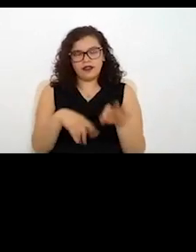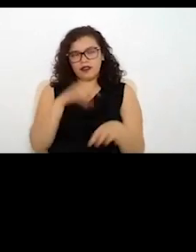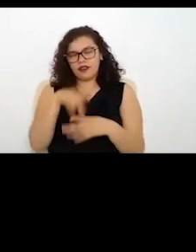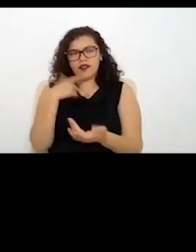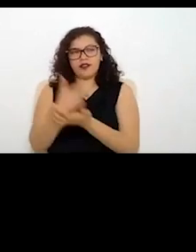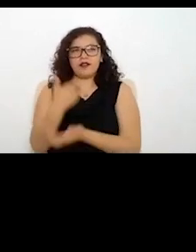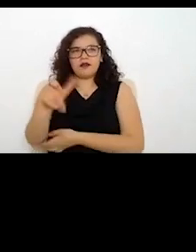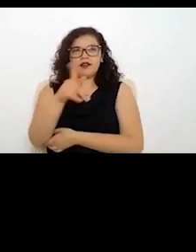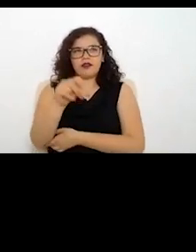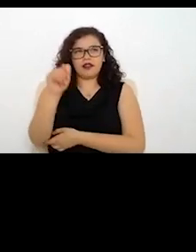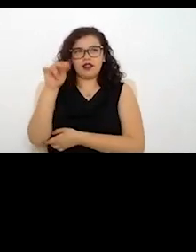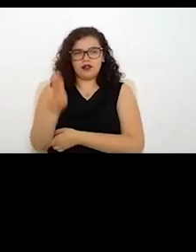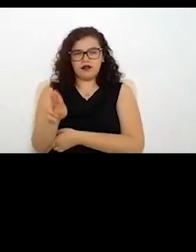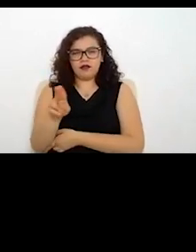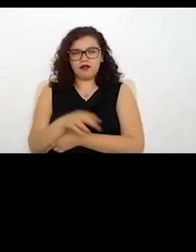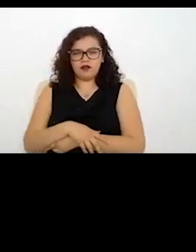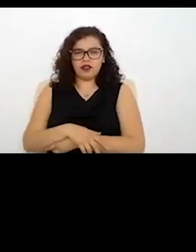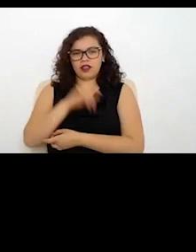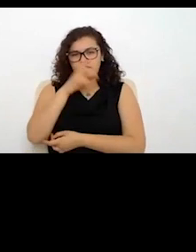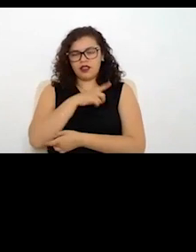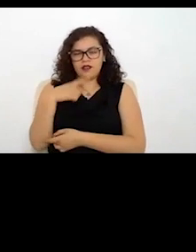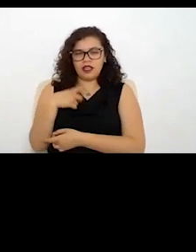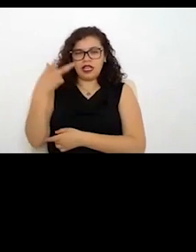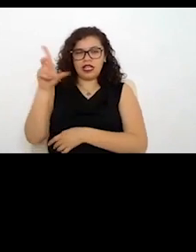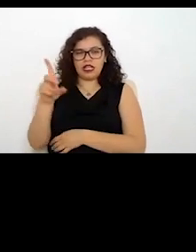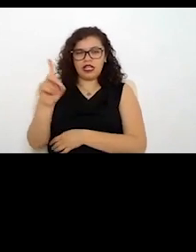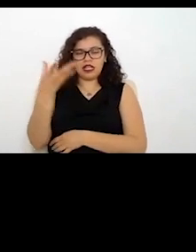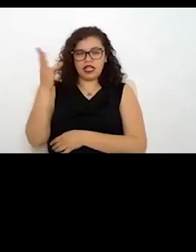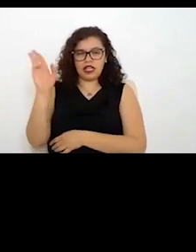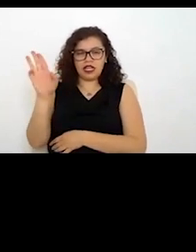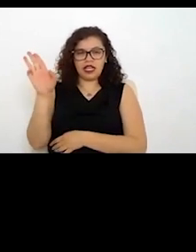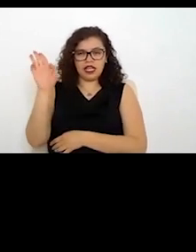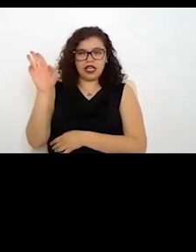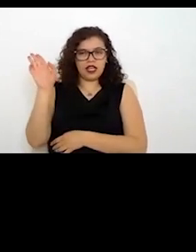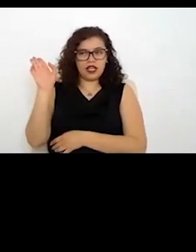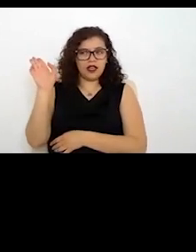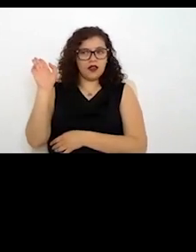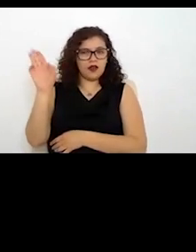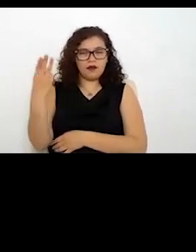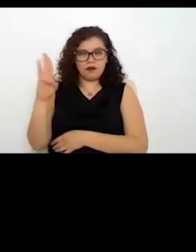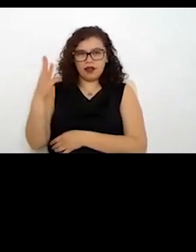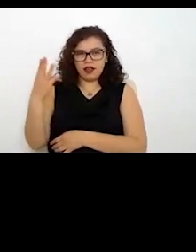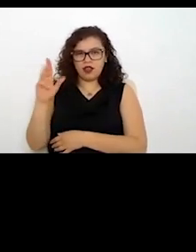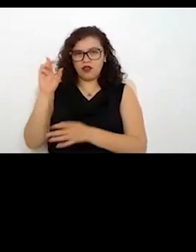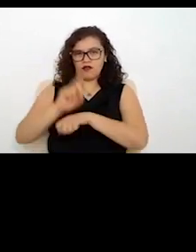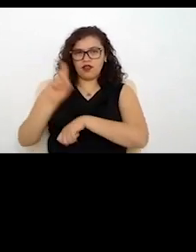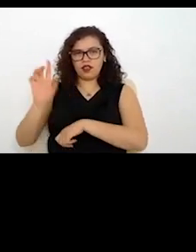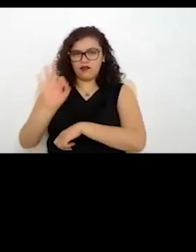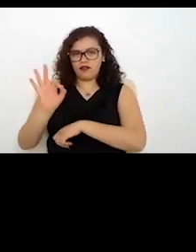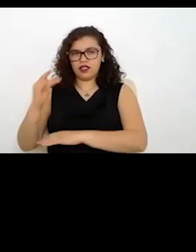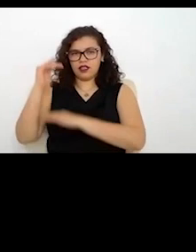que justamente se tiene que hacer a más tardar el 30 de mayo. En el caso de las instituciones de asistencia